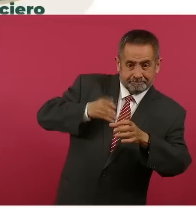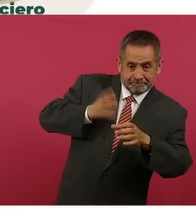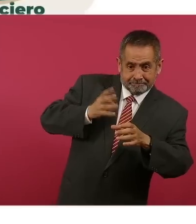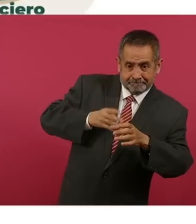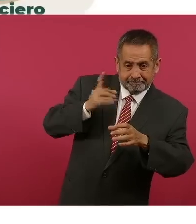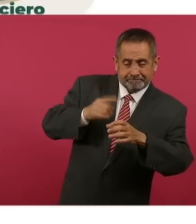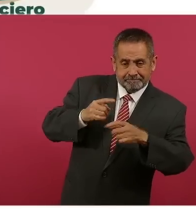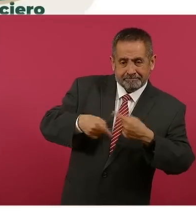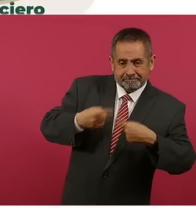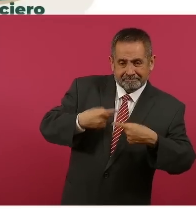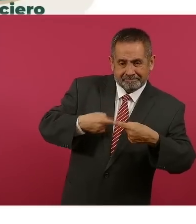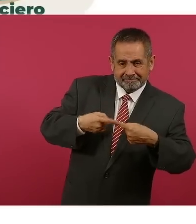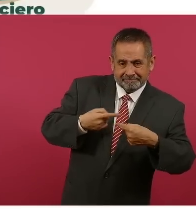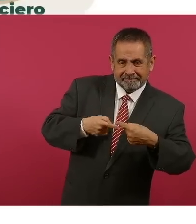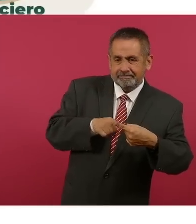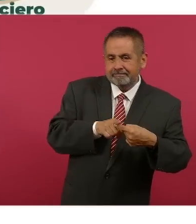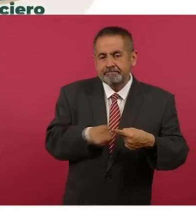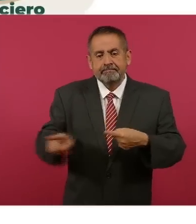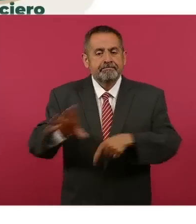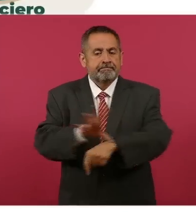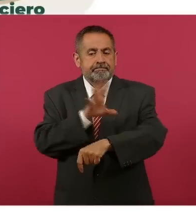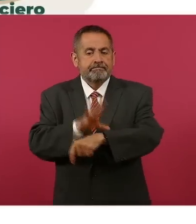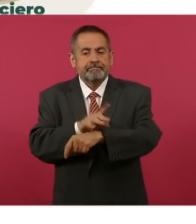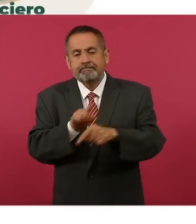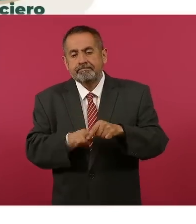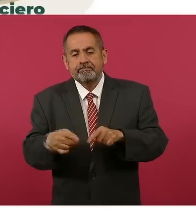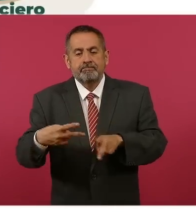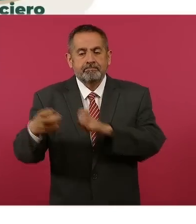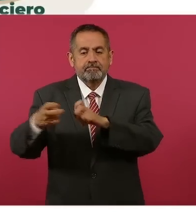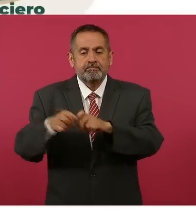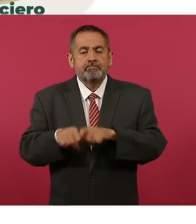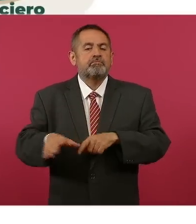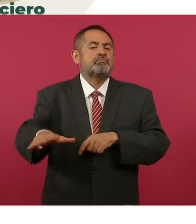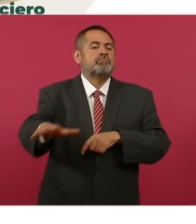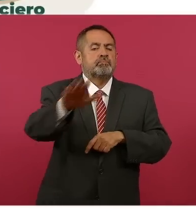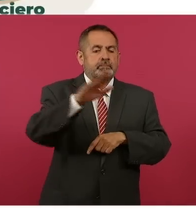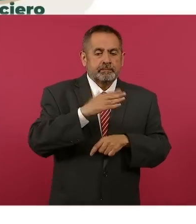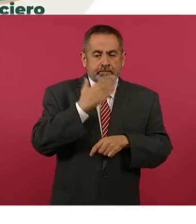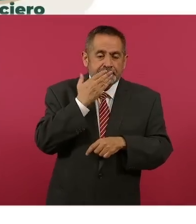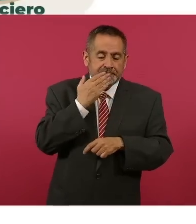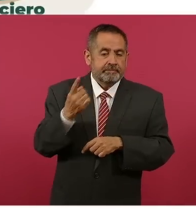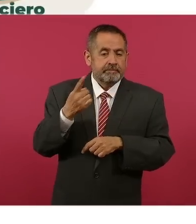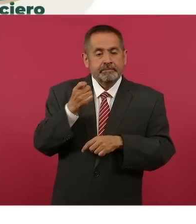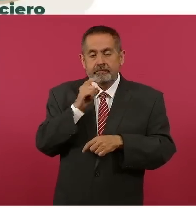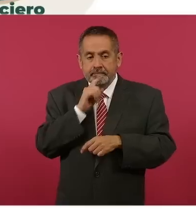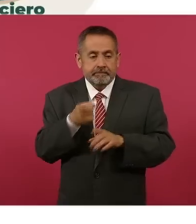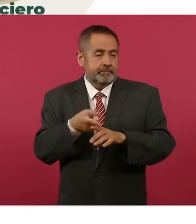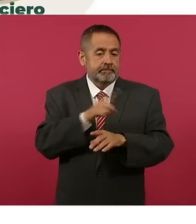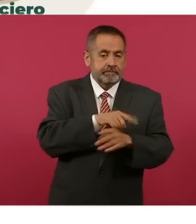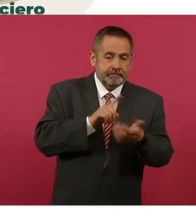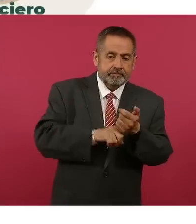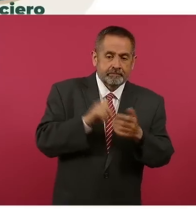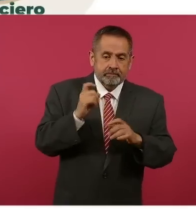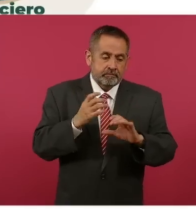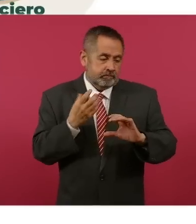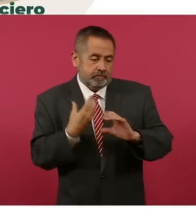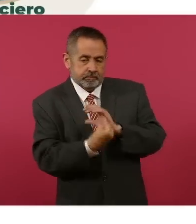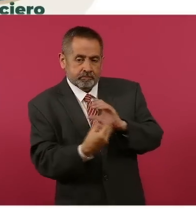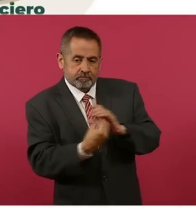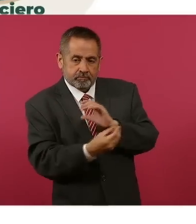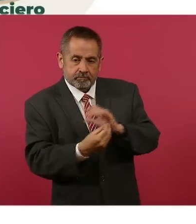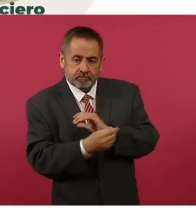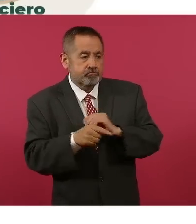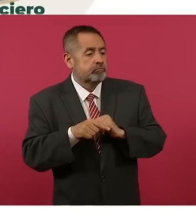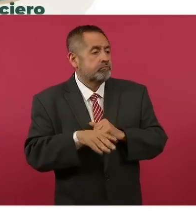la hidroeléctrica para la generación de energía y también la obra de desagüe, que es la que nos servirá para suministrar agua de